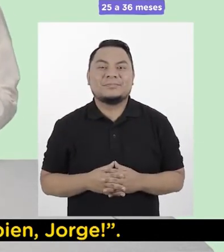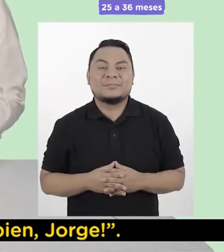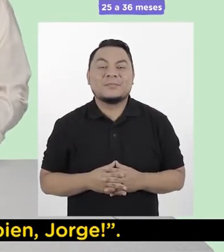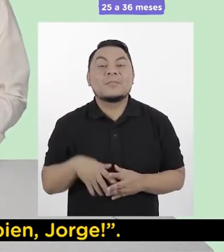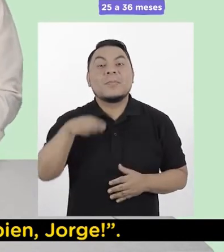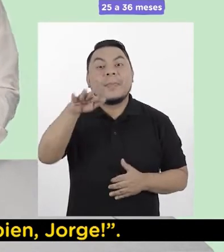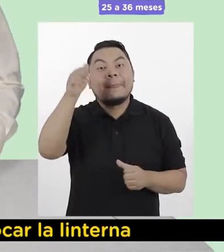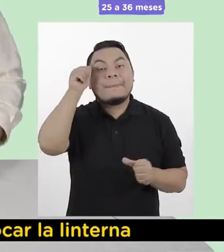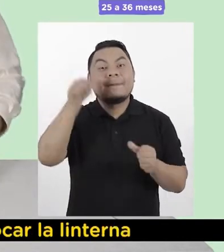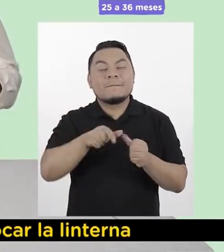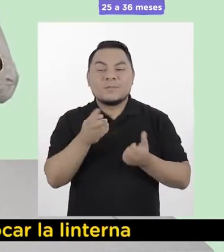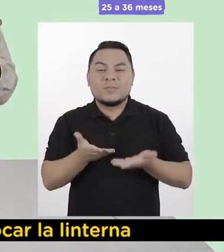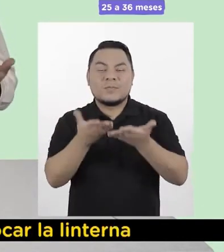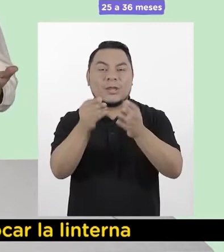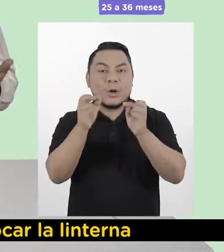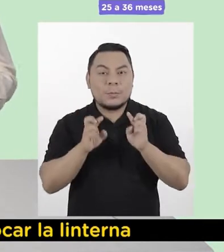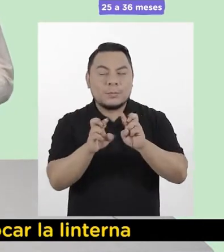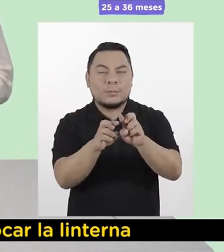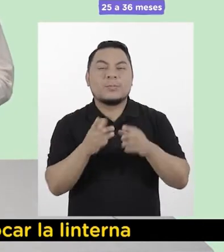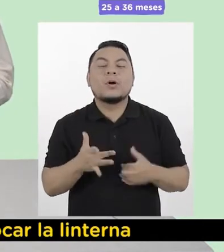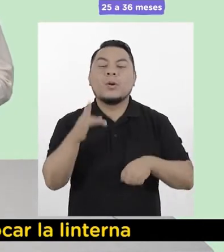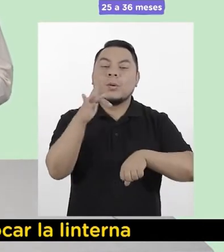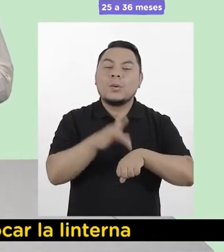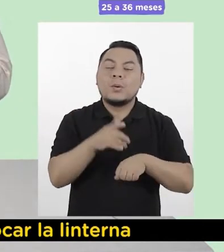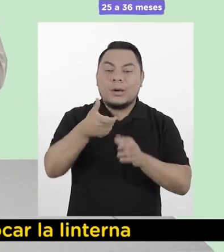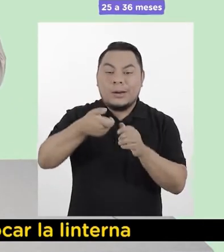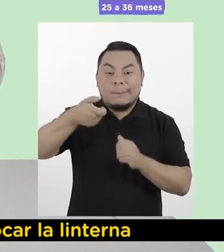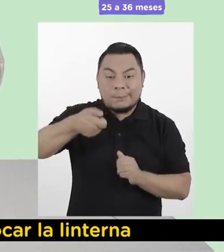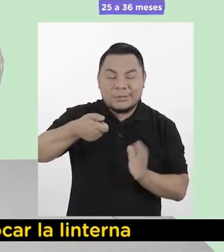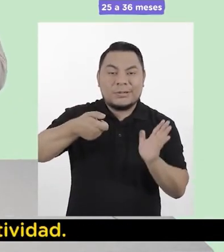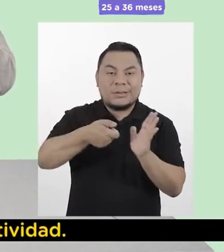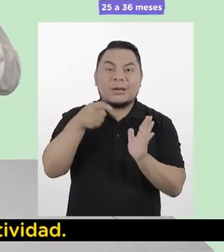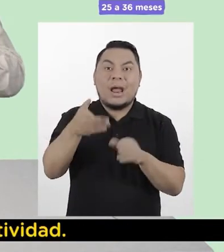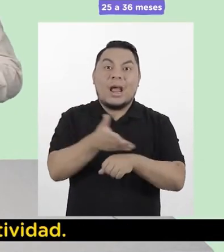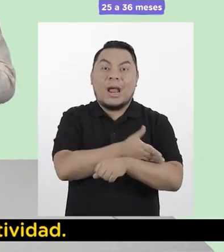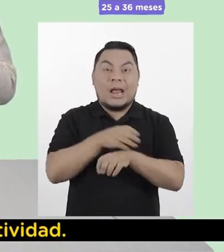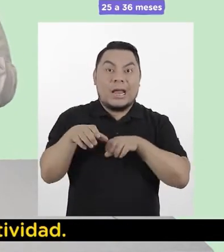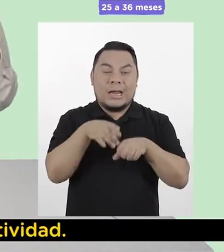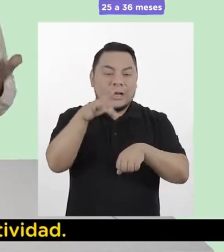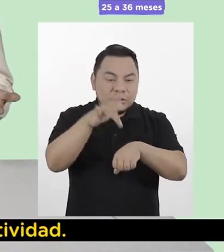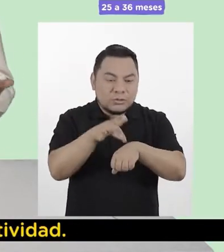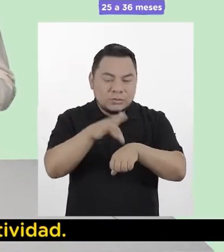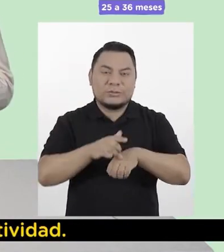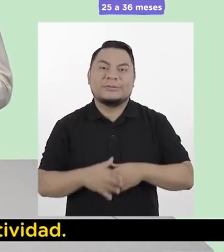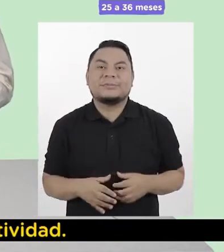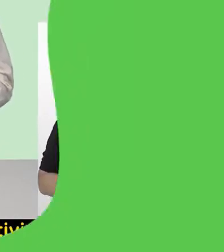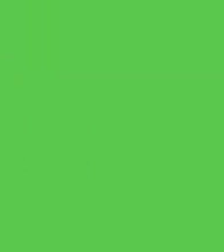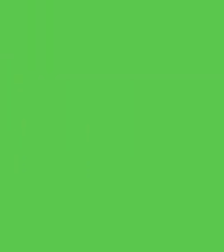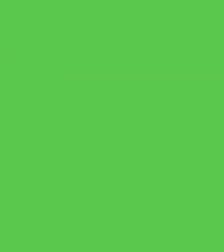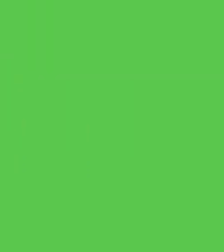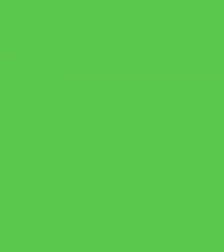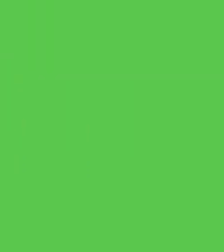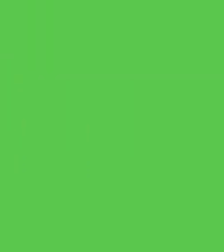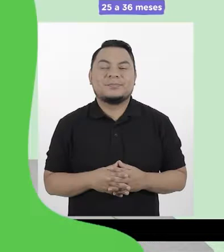Jorge. Recuerden brindarle la oportunidad de tocar la linterna y explorarla antes de realizar la